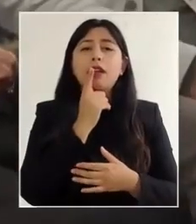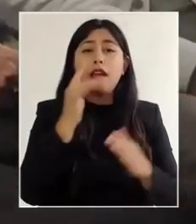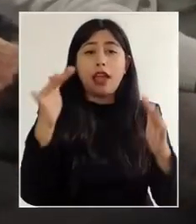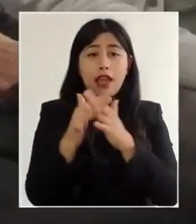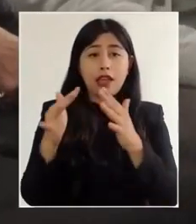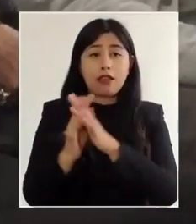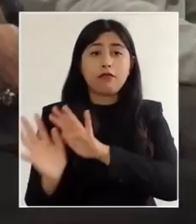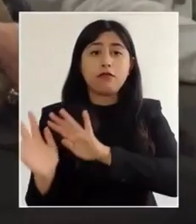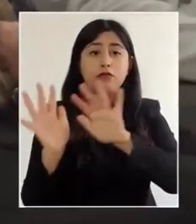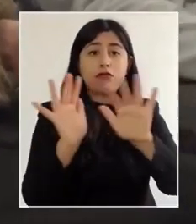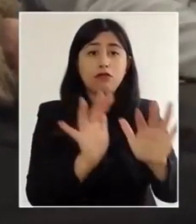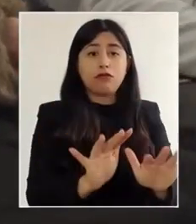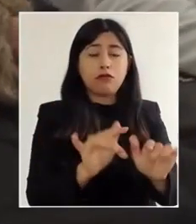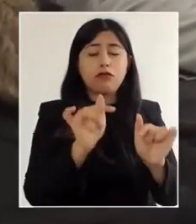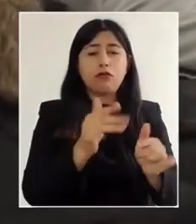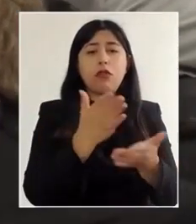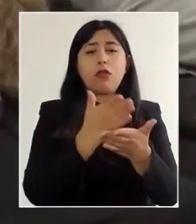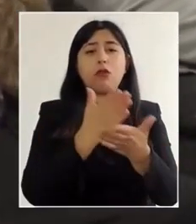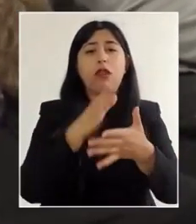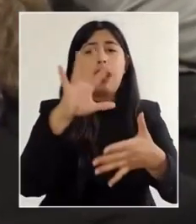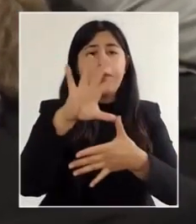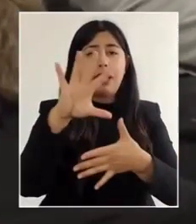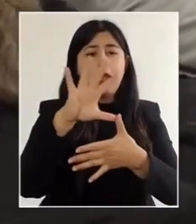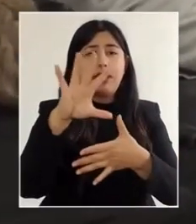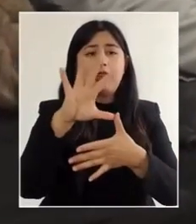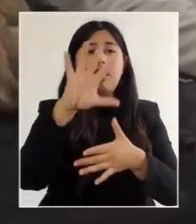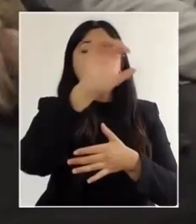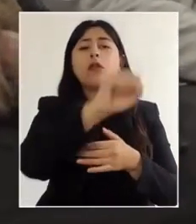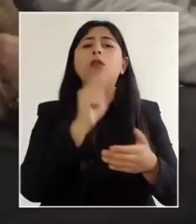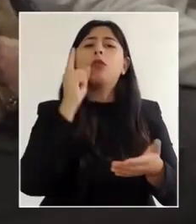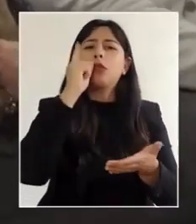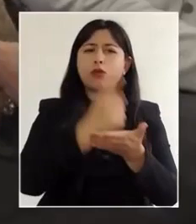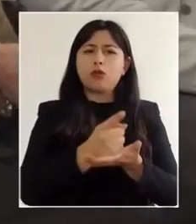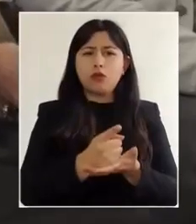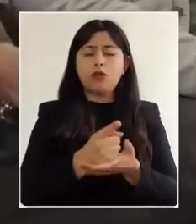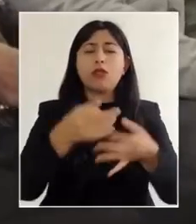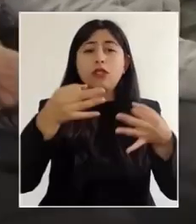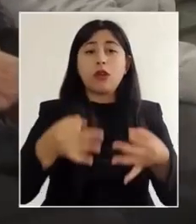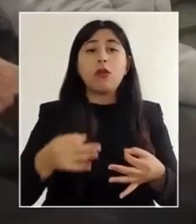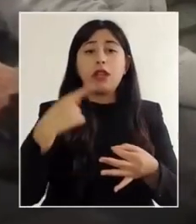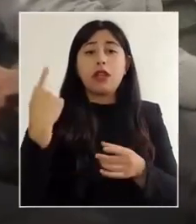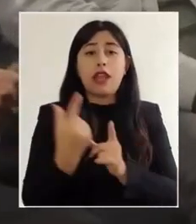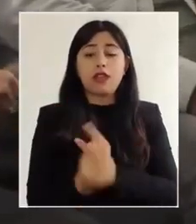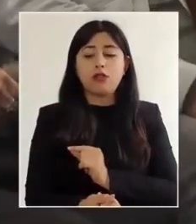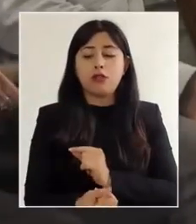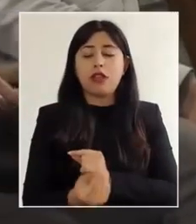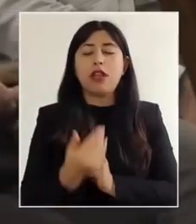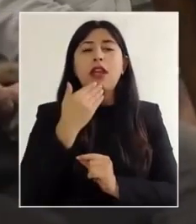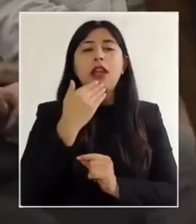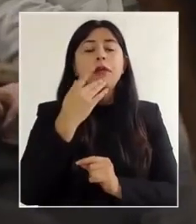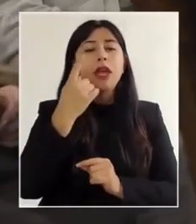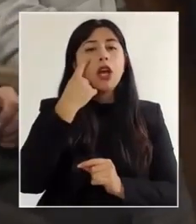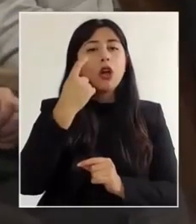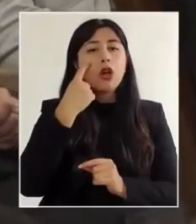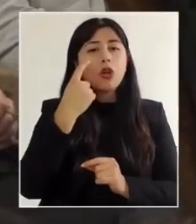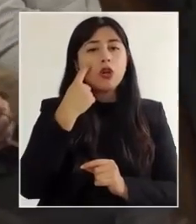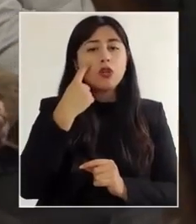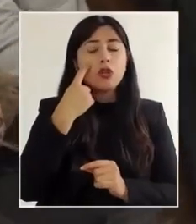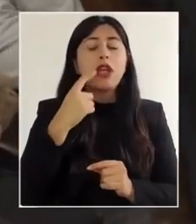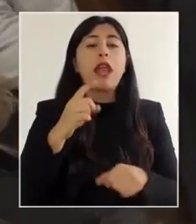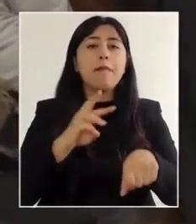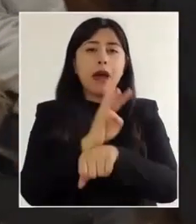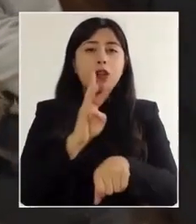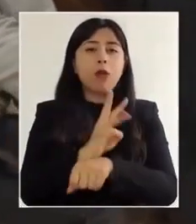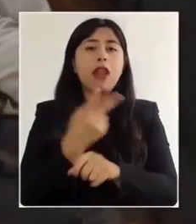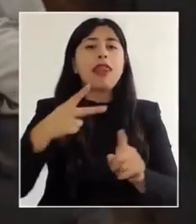de las Américas donde la doctrina de seguridad nacional se han conocido los manuales de tortura